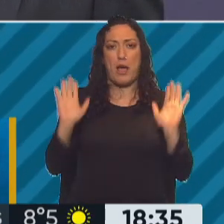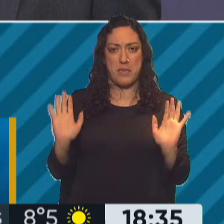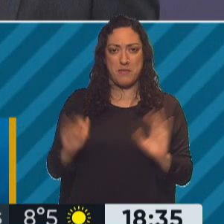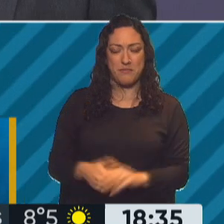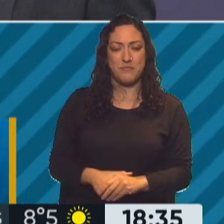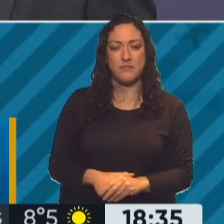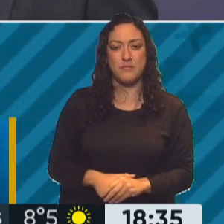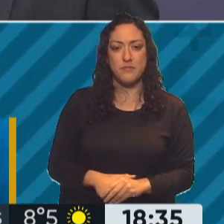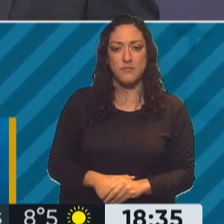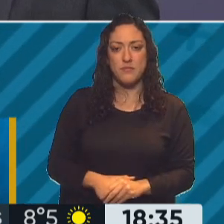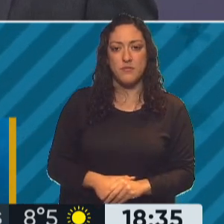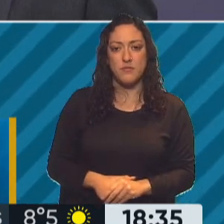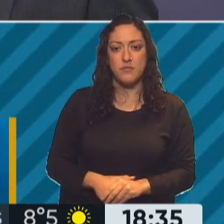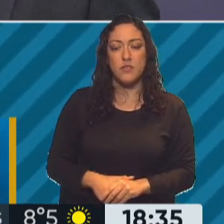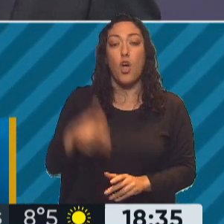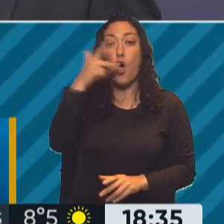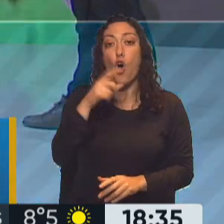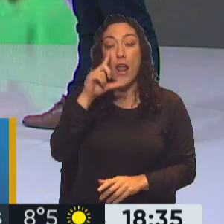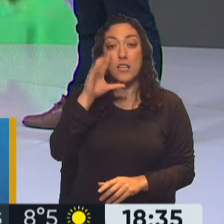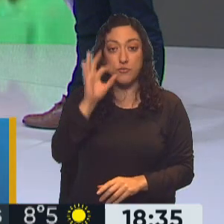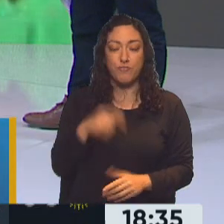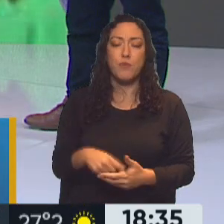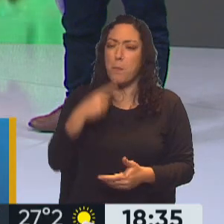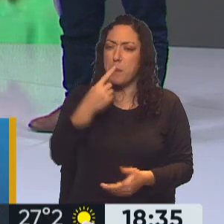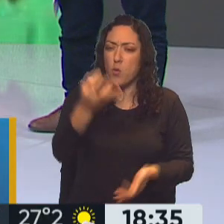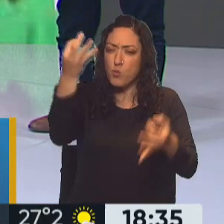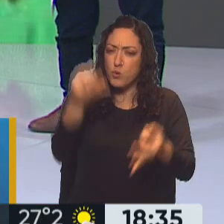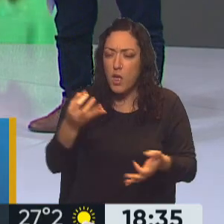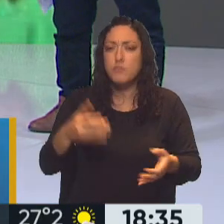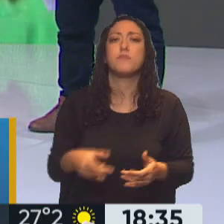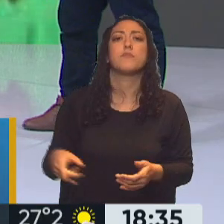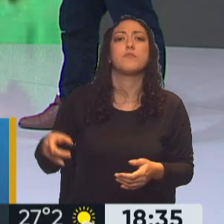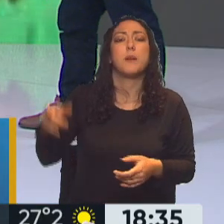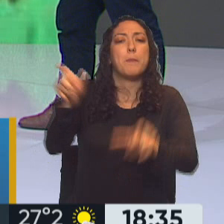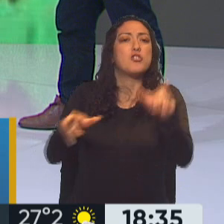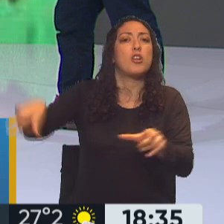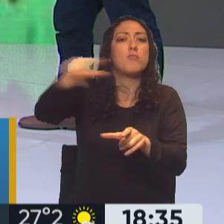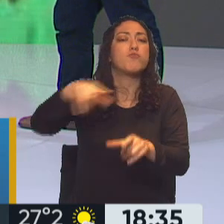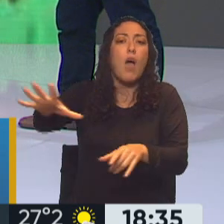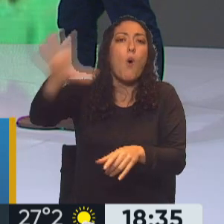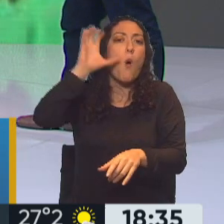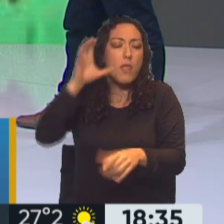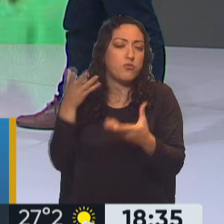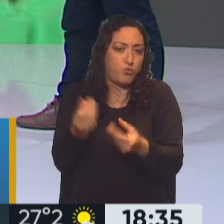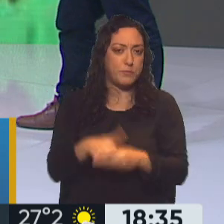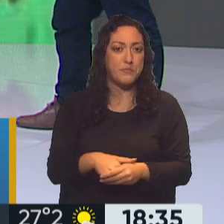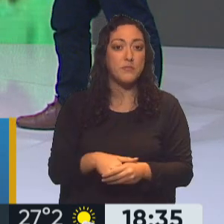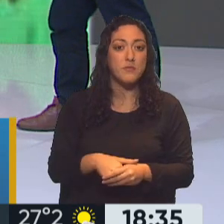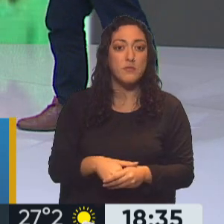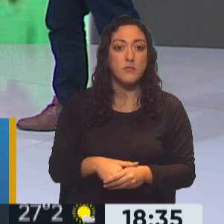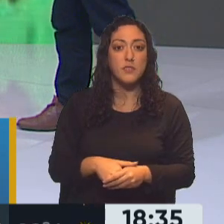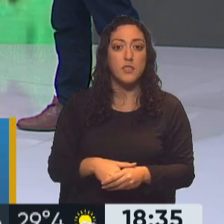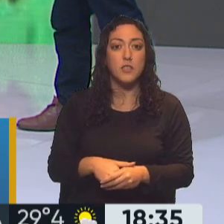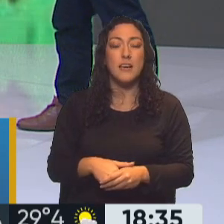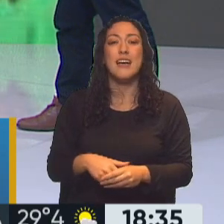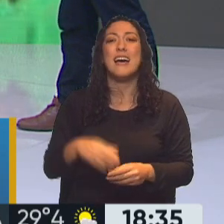Horacio, los escucha Sebastián. Puntual, y para recordarle a nuestra gente, mencionale cómo es el derecho